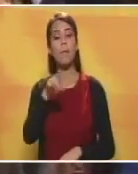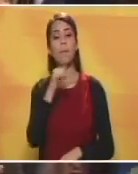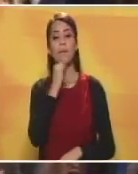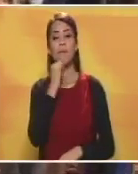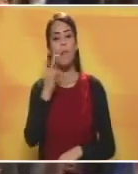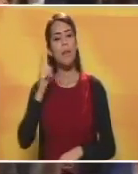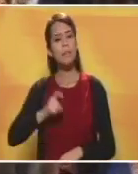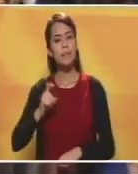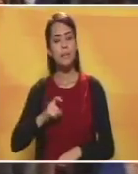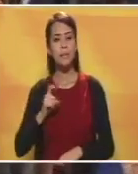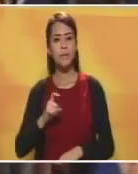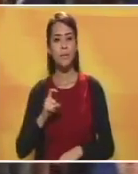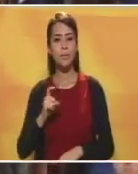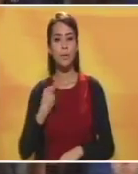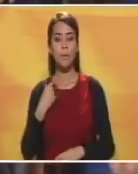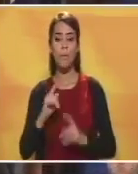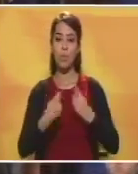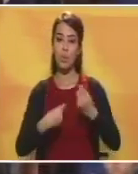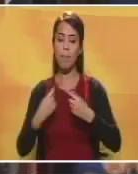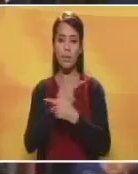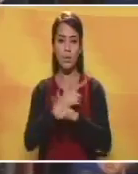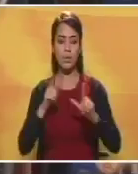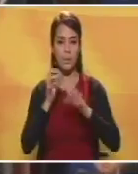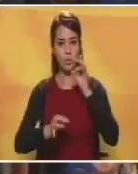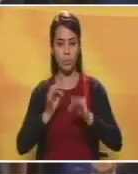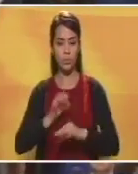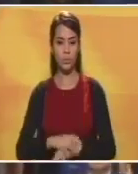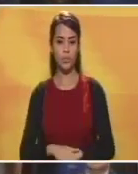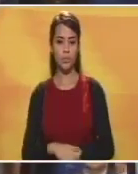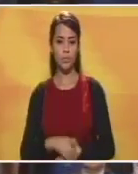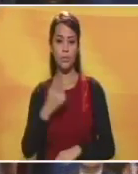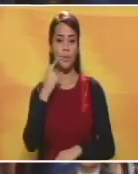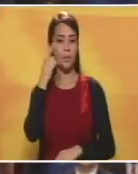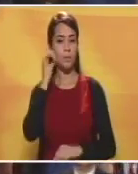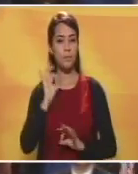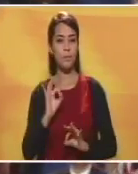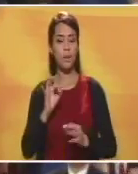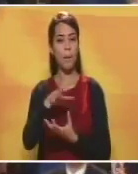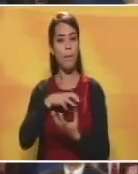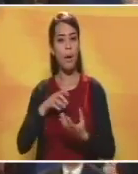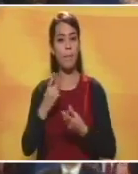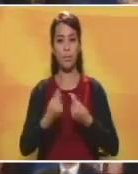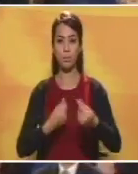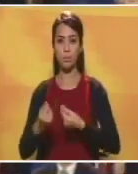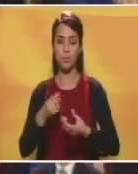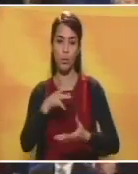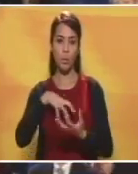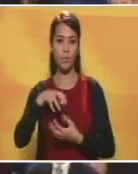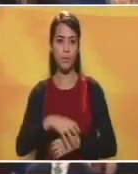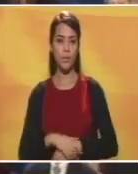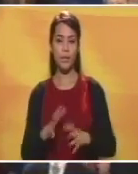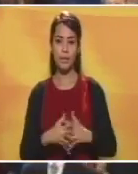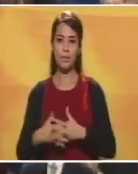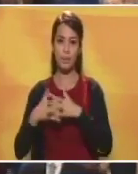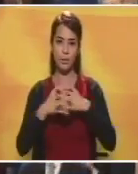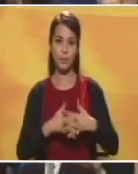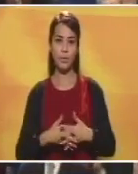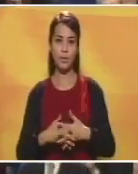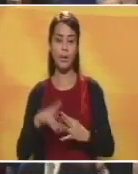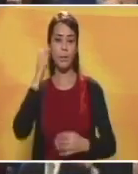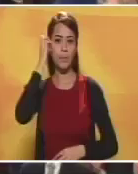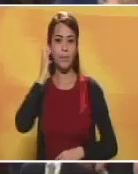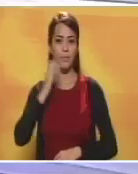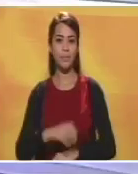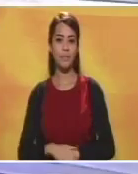la necesidad por un comercio justo y libre y alertó sobre los riesgos de una guerra comercial entre Estados Unidos y la Unión